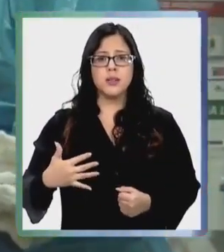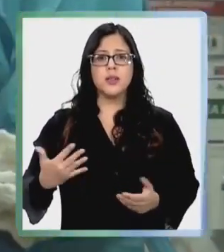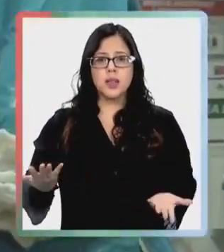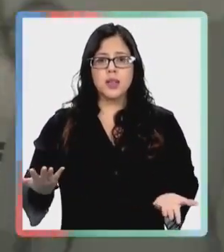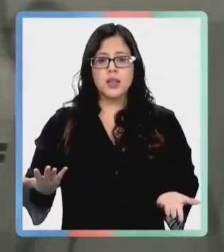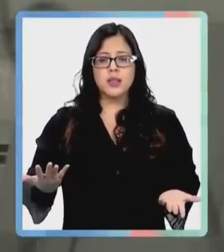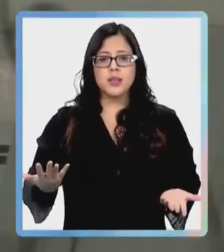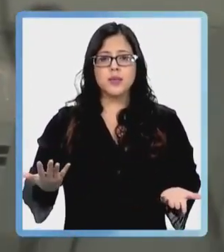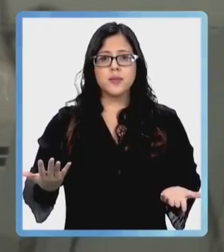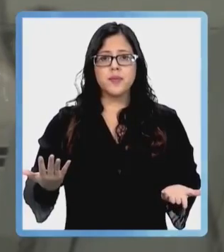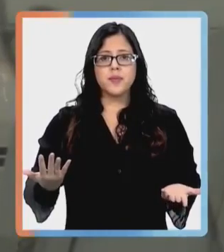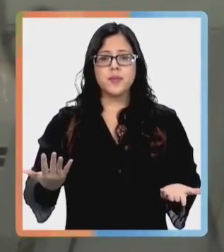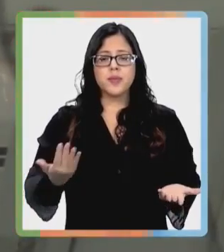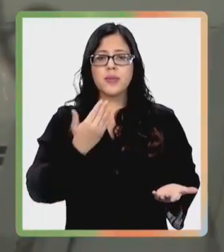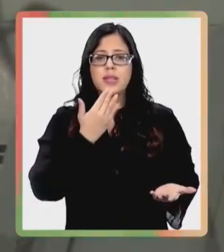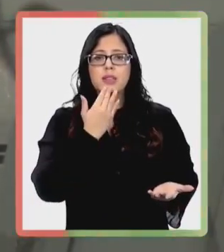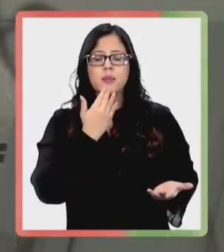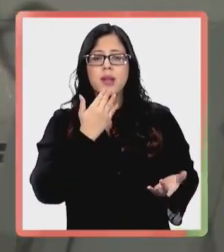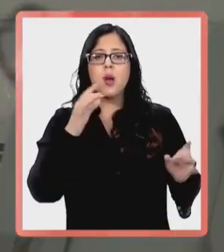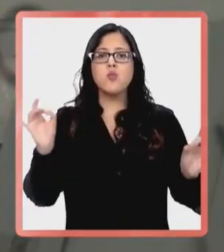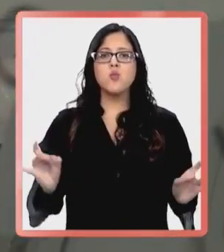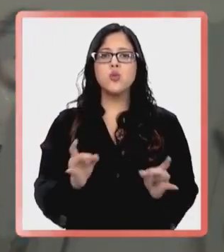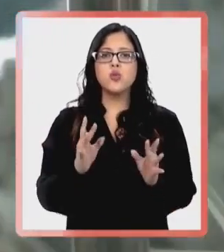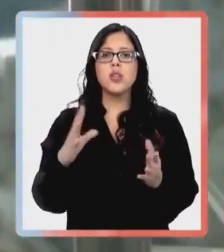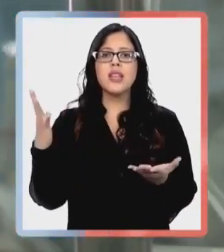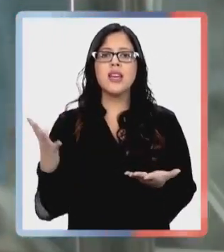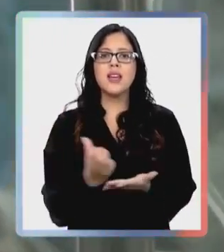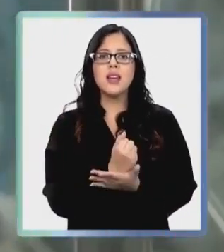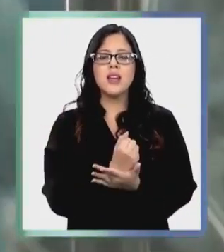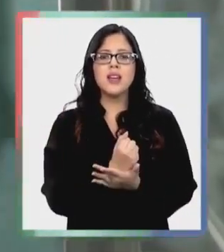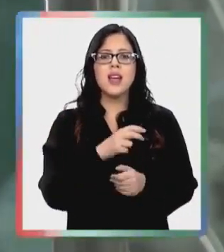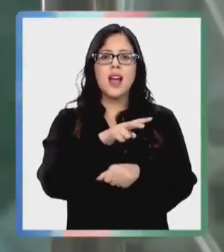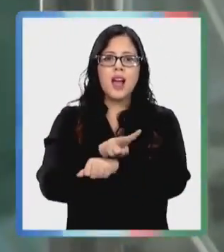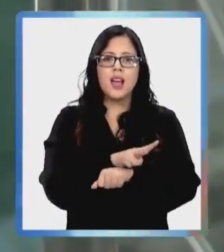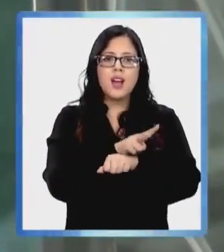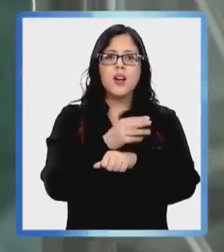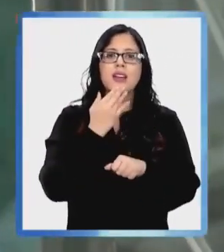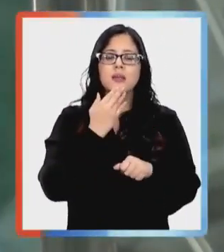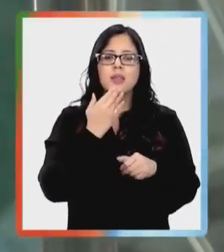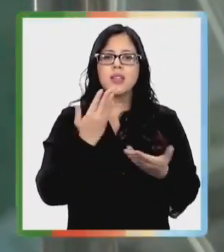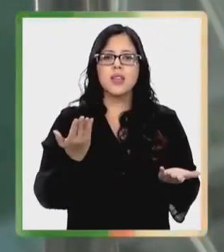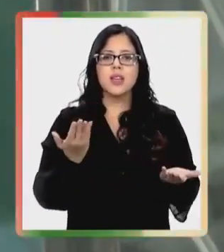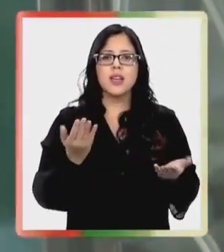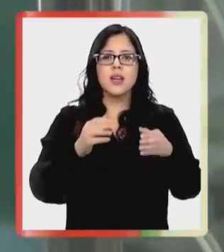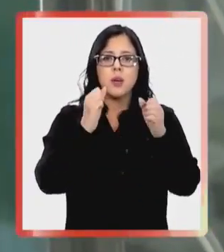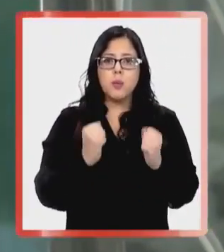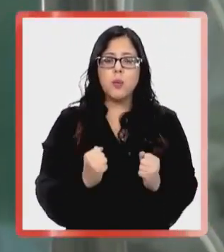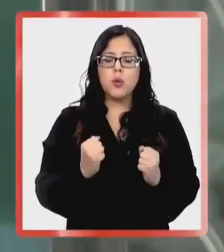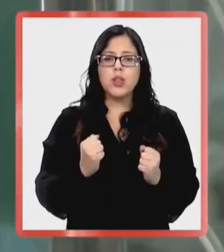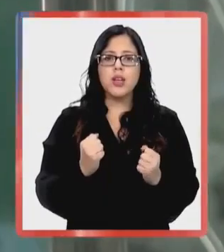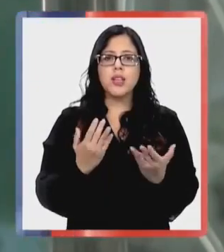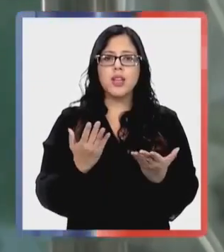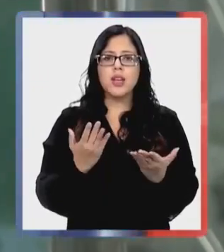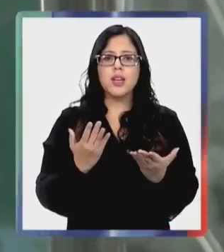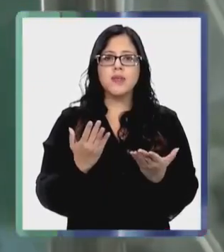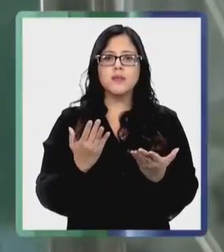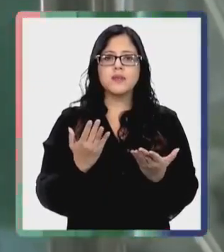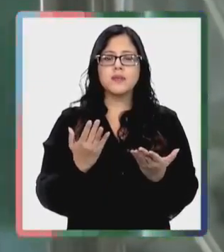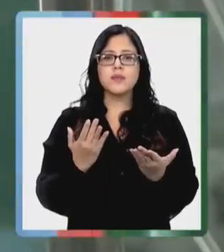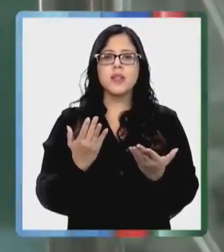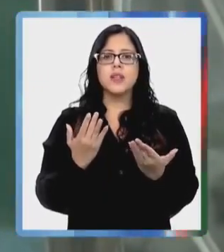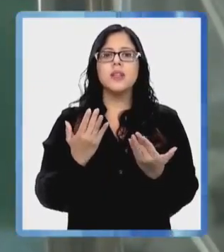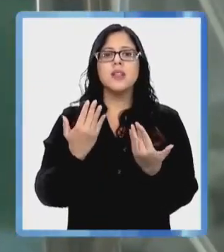digamos, la posibilidad de conseguir o administrar o incluso intervenir la